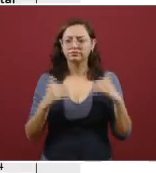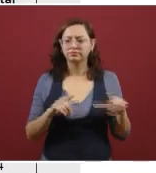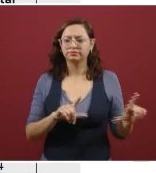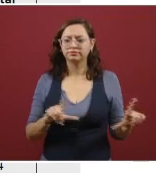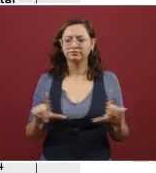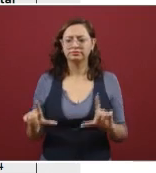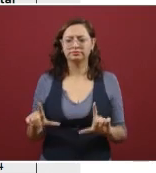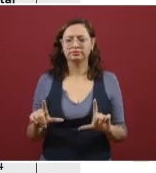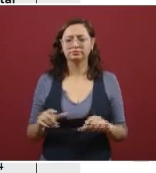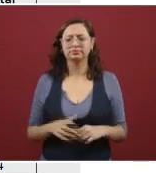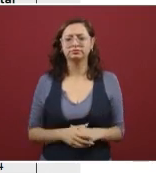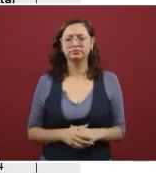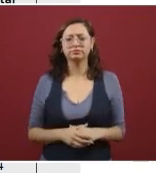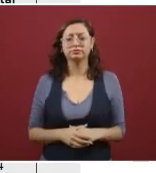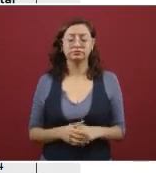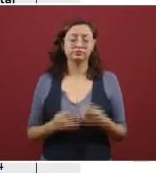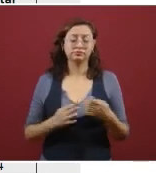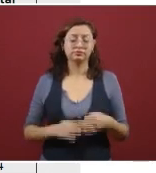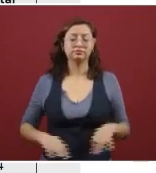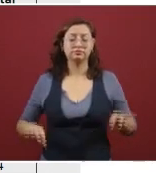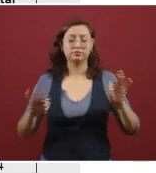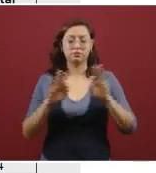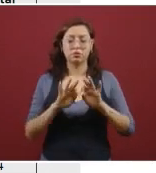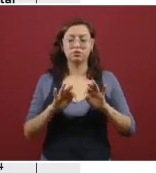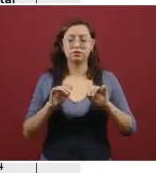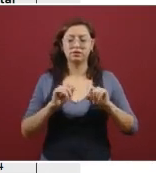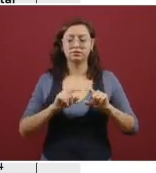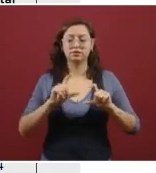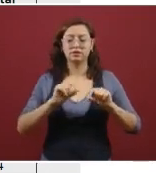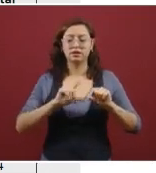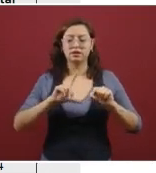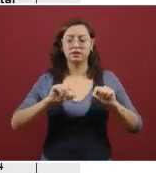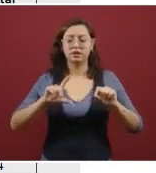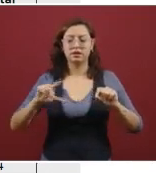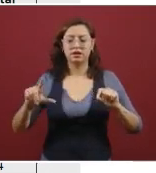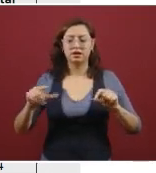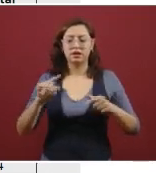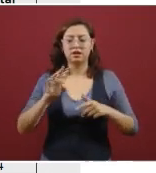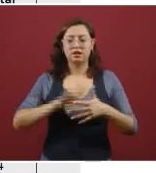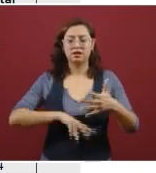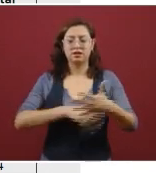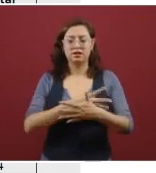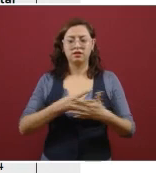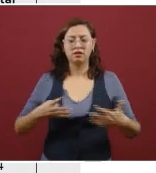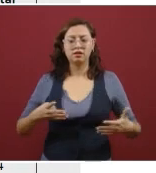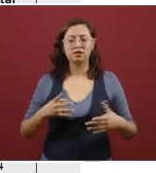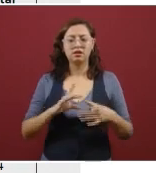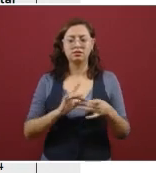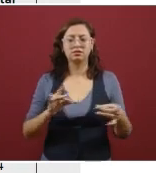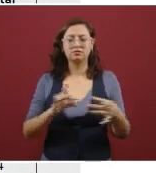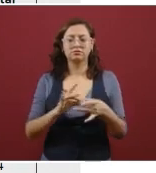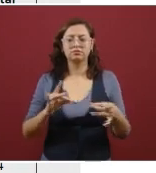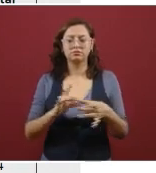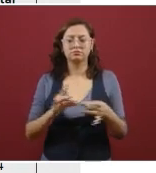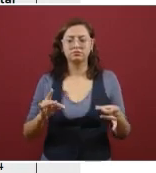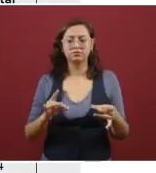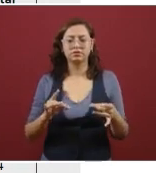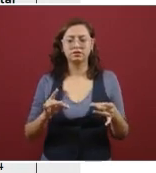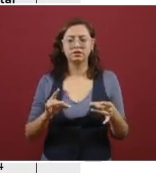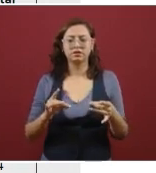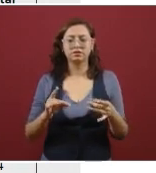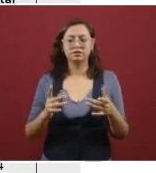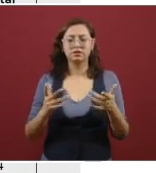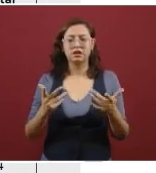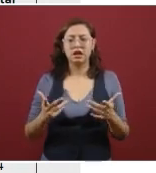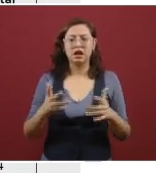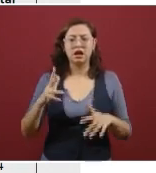Esta gráfica es importante porque muestra cómo ha venido disminuyendo la demanda sin